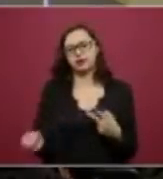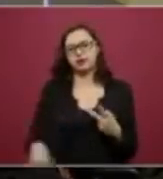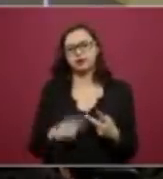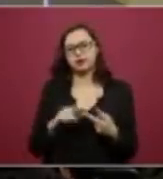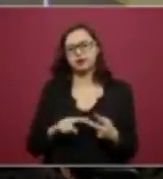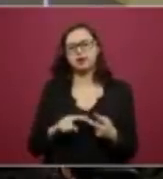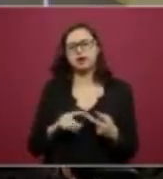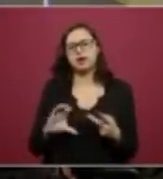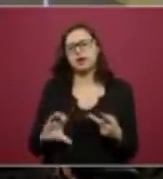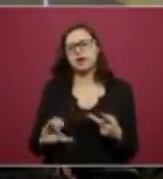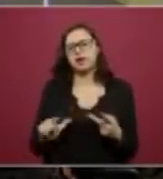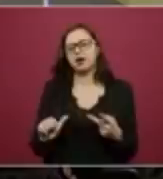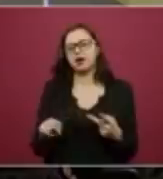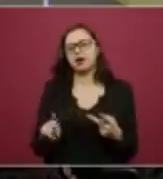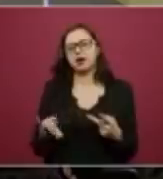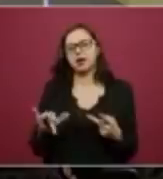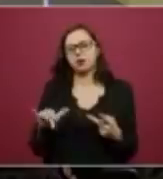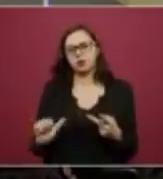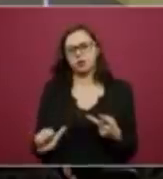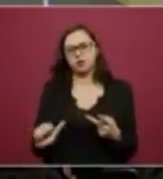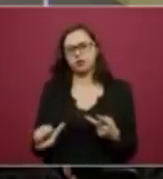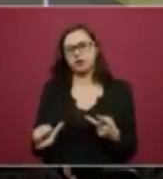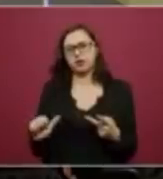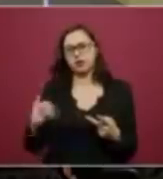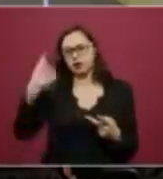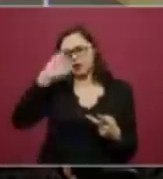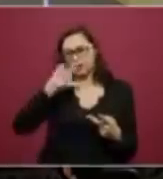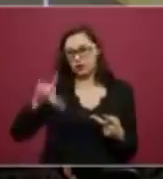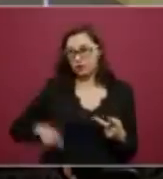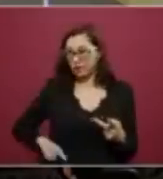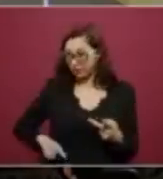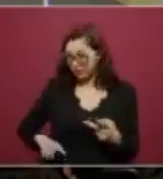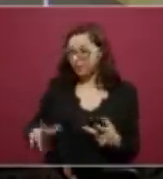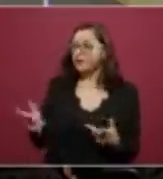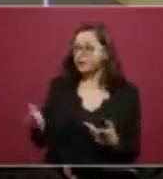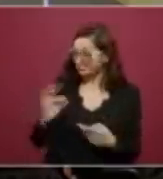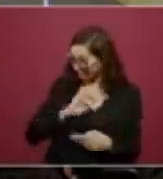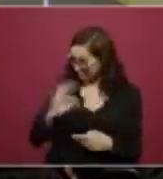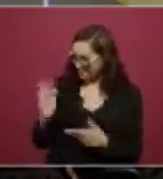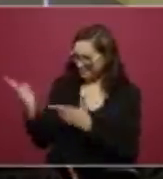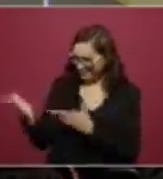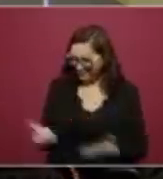Claudia Sheinbaum, que sí llegó,